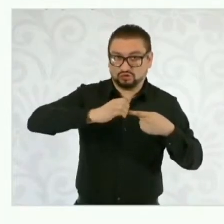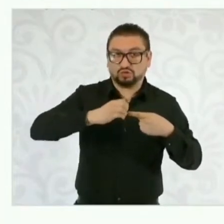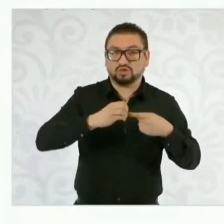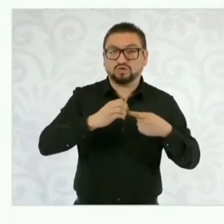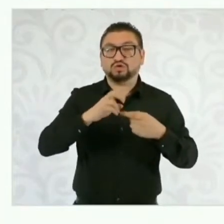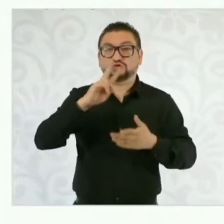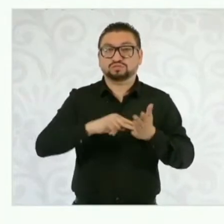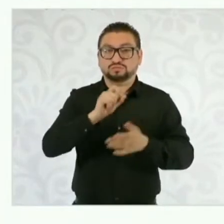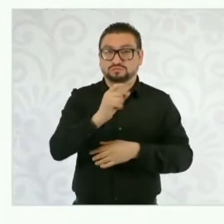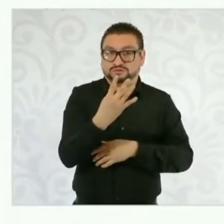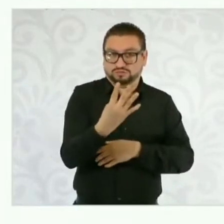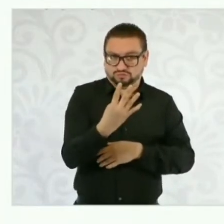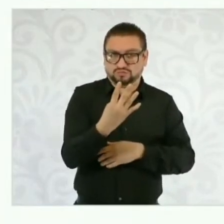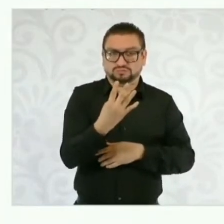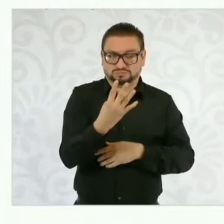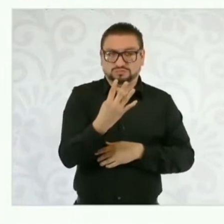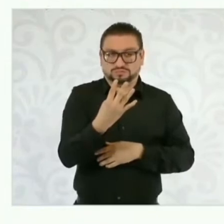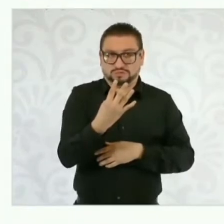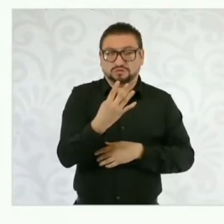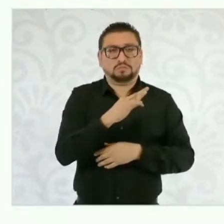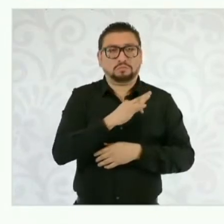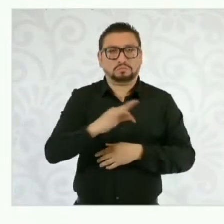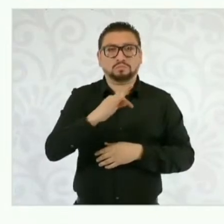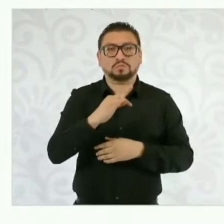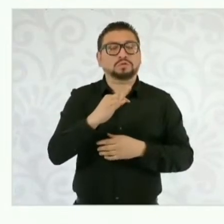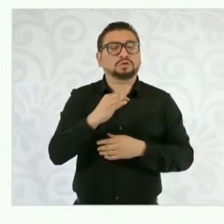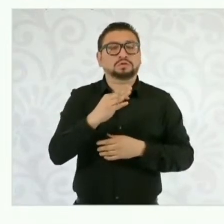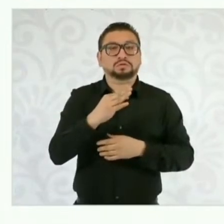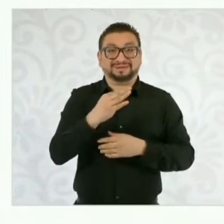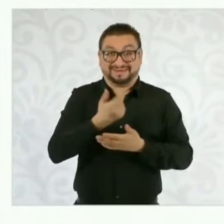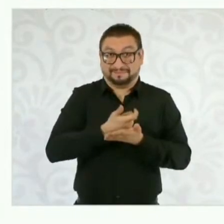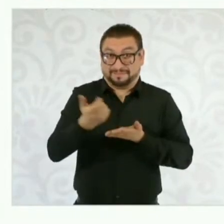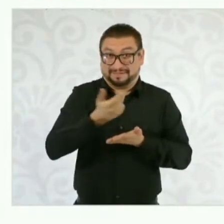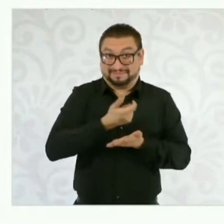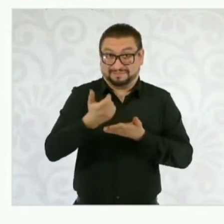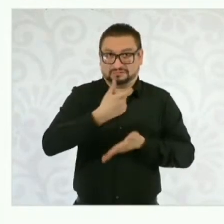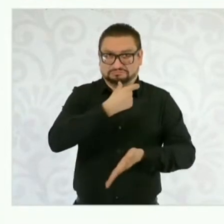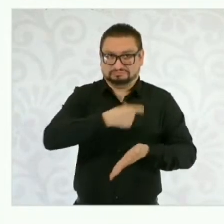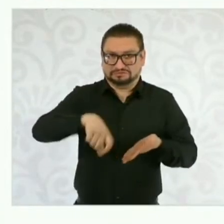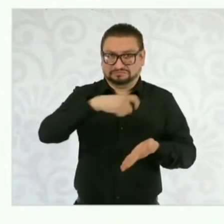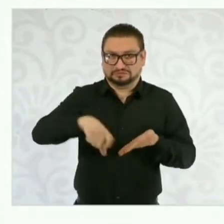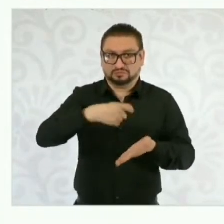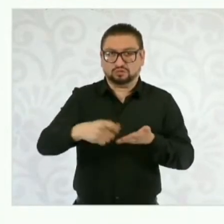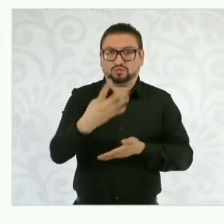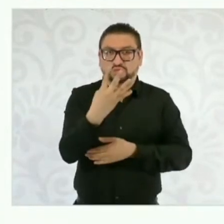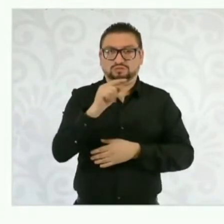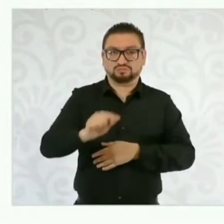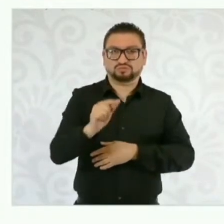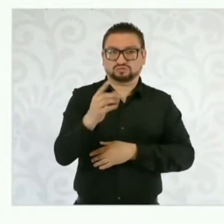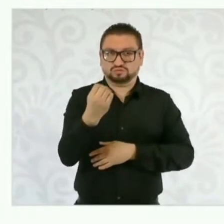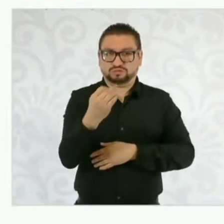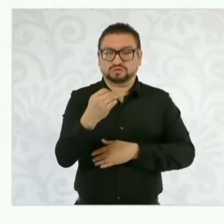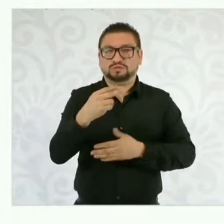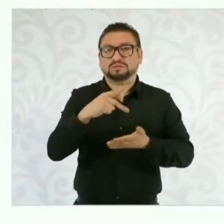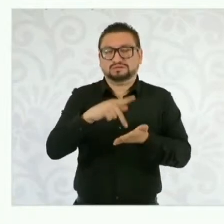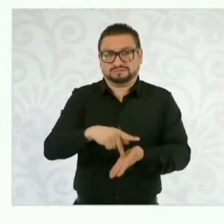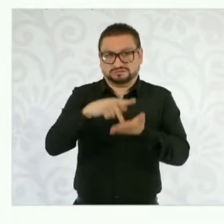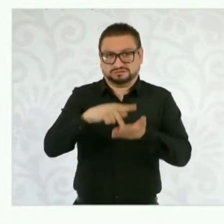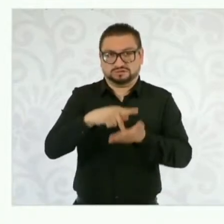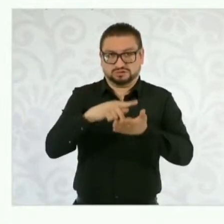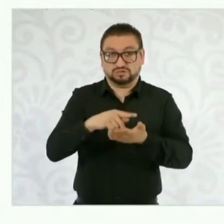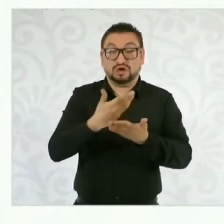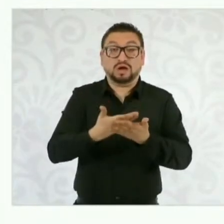en 2024 se podían consumir con este salario 4.9 kilos de frijol.